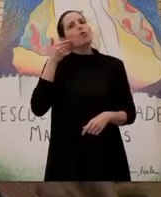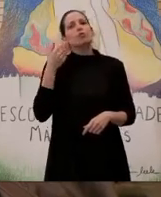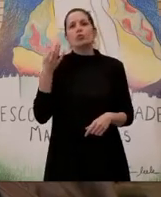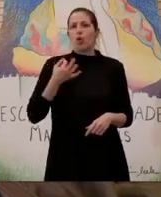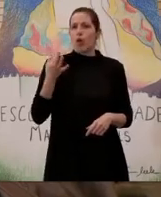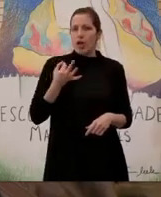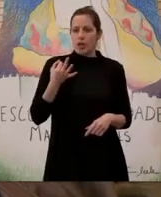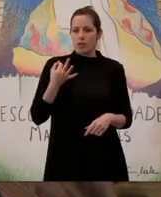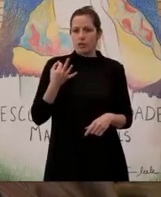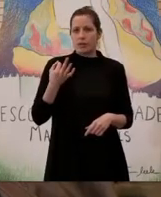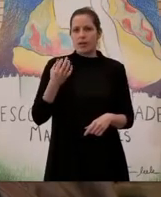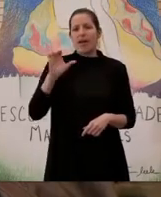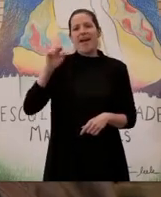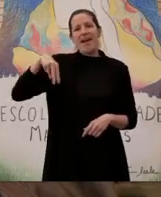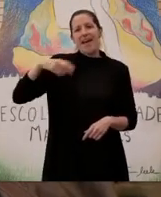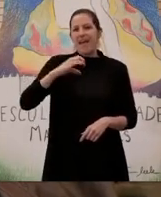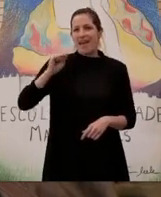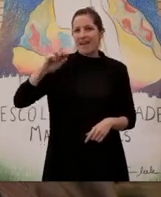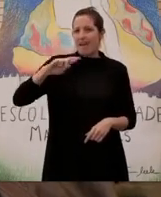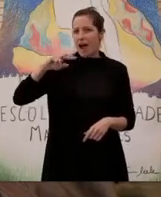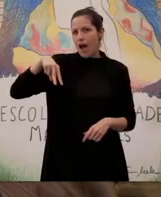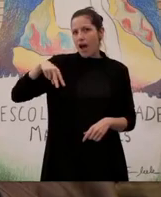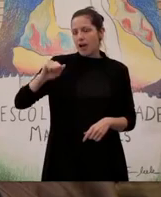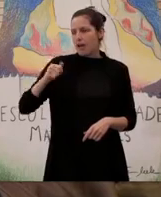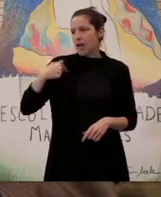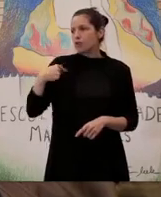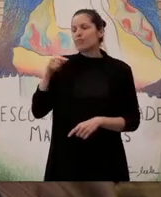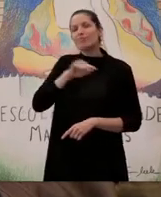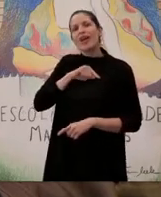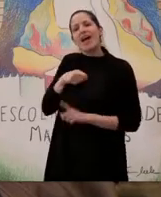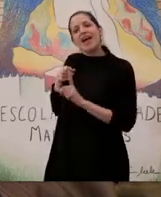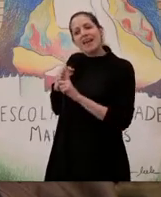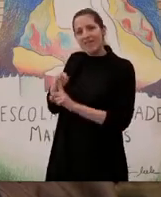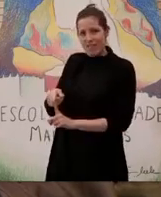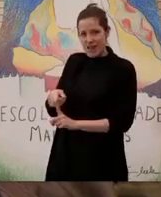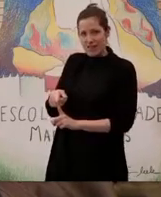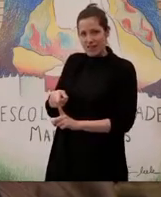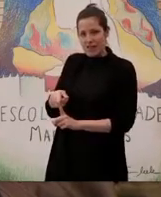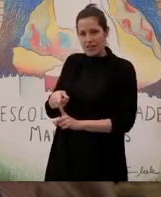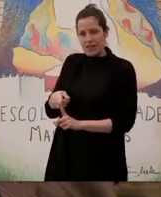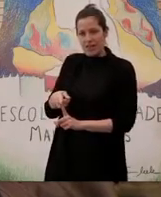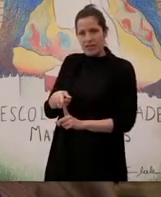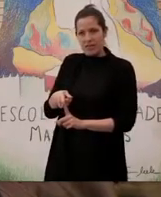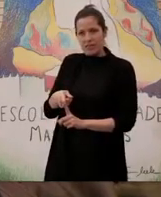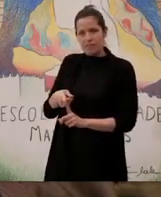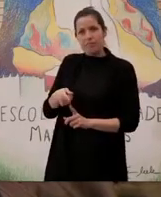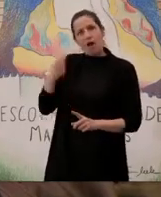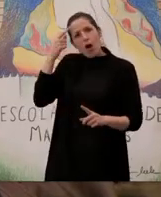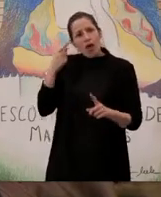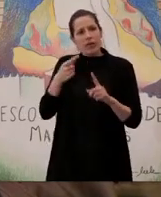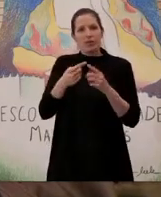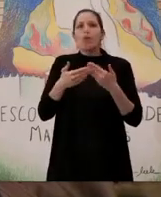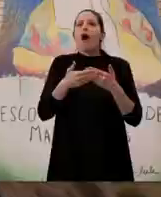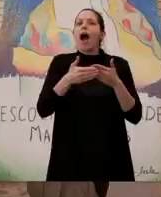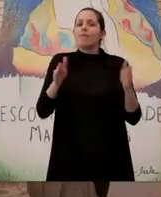pulsion que ya le va a bancarna que un meo referente y todos los movimientos feministas compostelas para salir a casa a su Ana Torres casadas